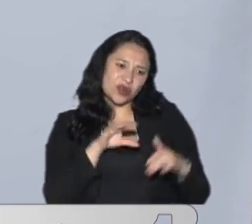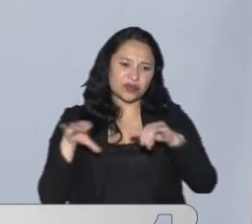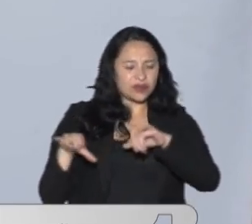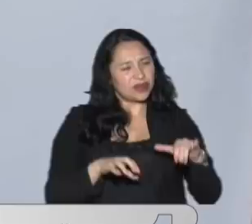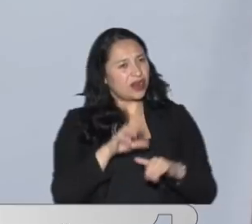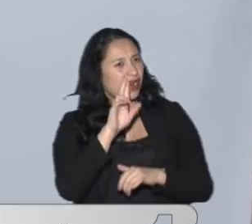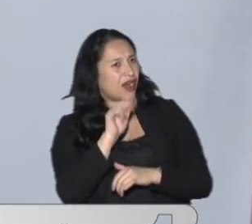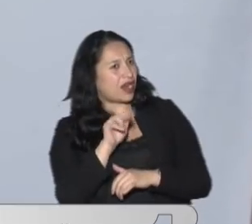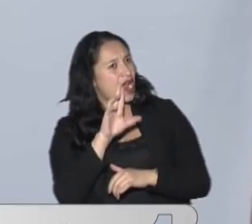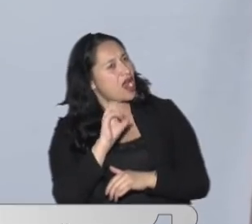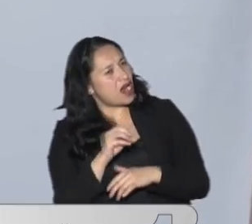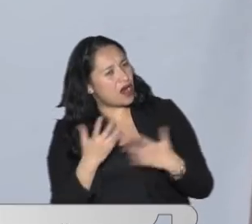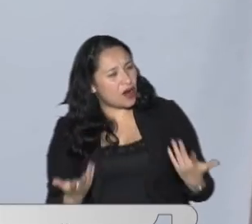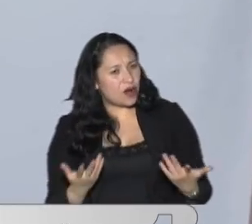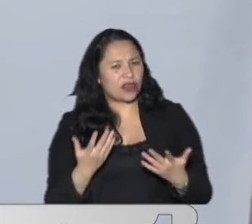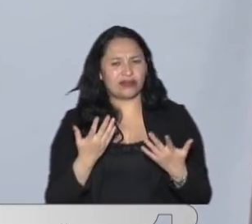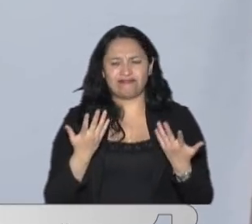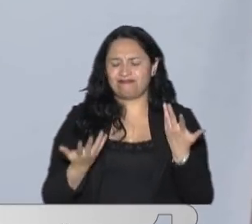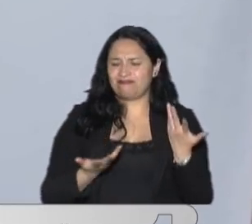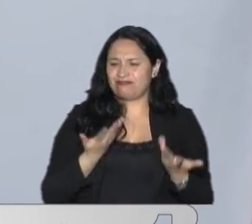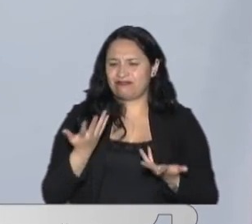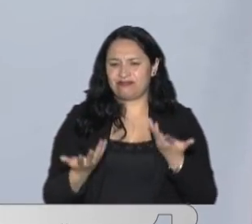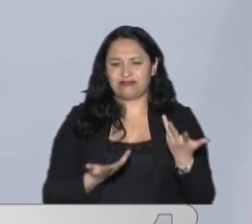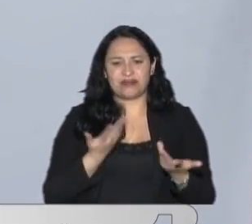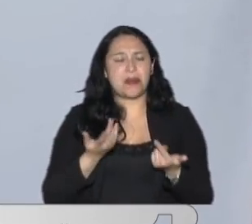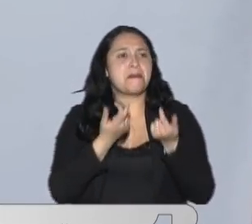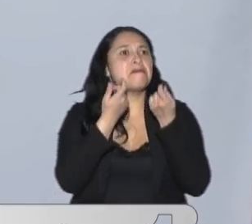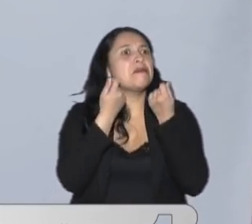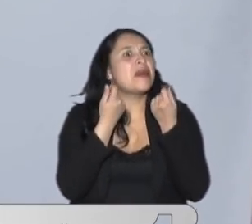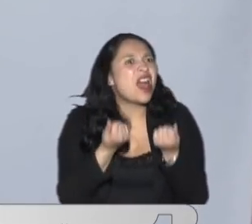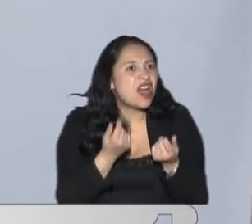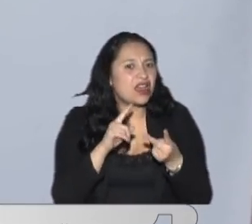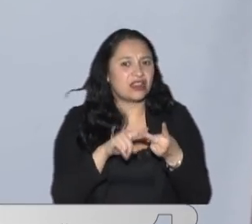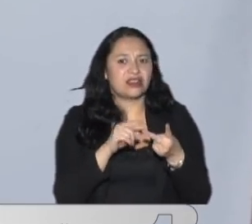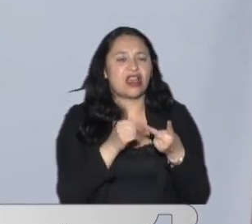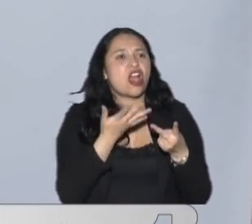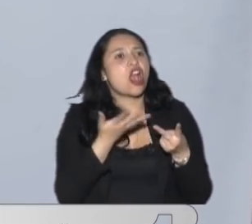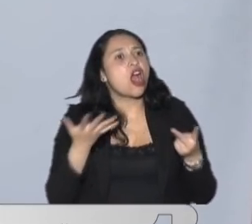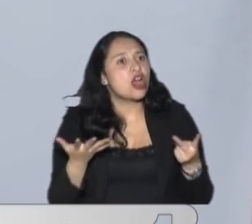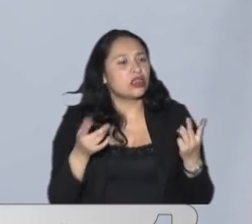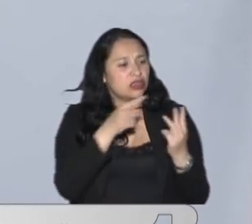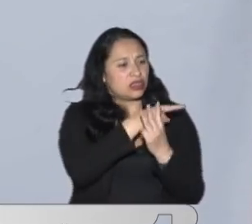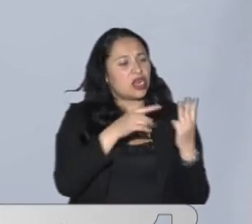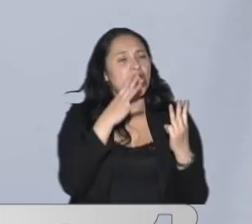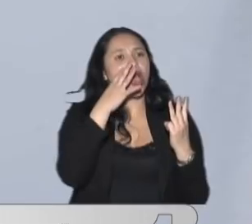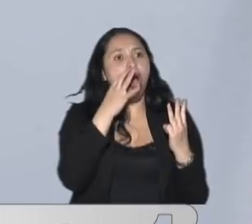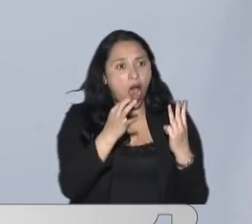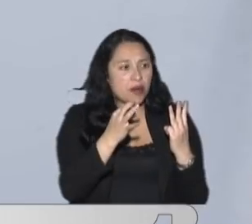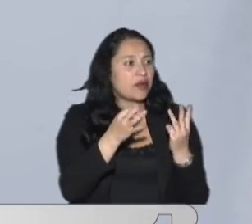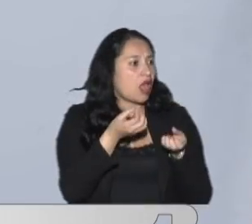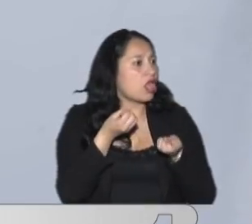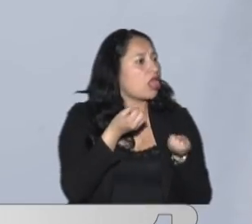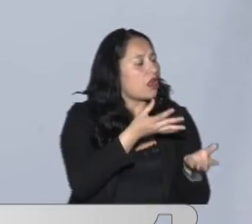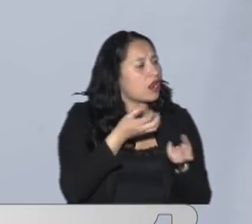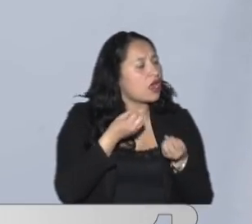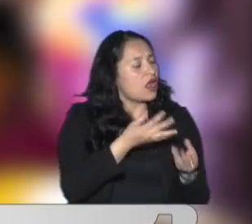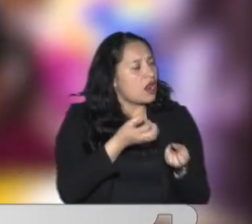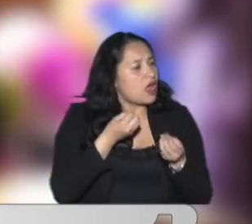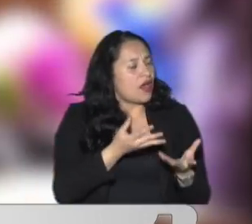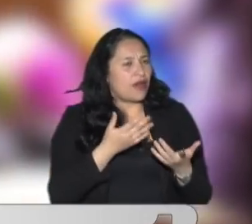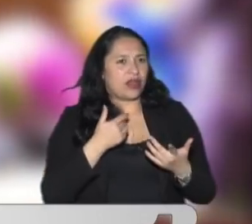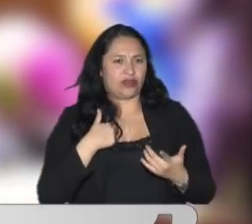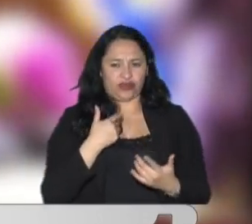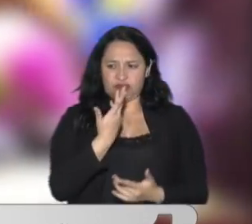Empezó con objetos y plata que tres sujetos le regalaban. Empecé yo